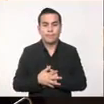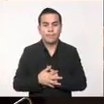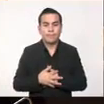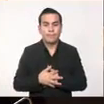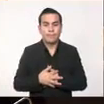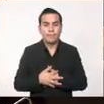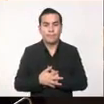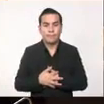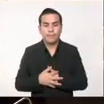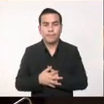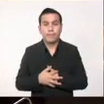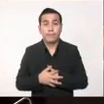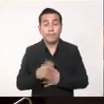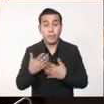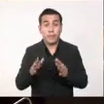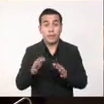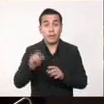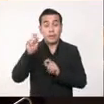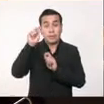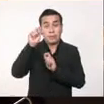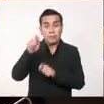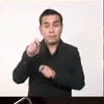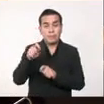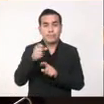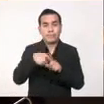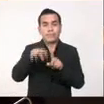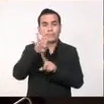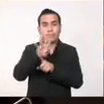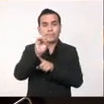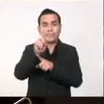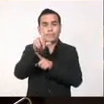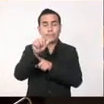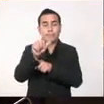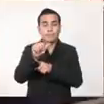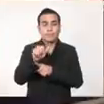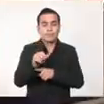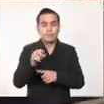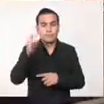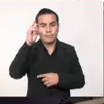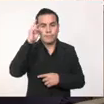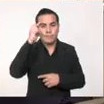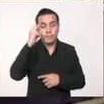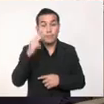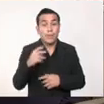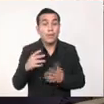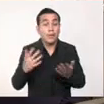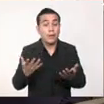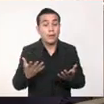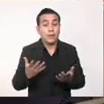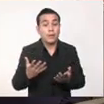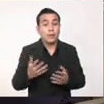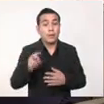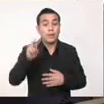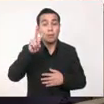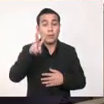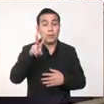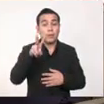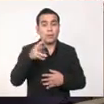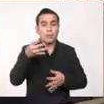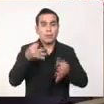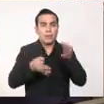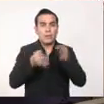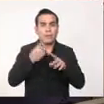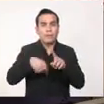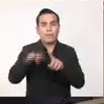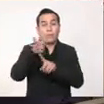Solo agrego algo. Hay una sentencia de la Sala de lo Constitucional que cuando recusaron a 2 magistrados de